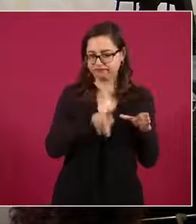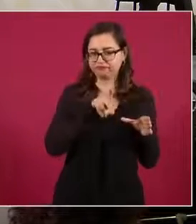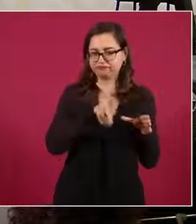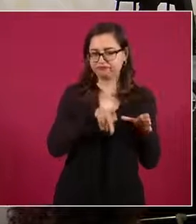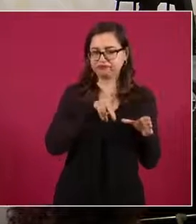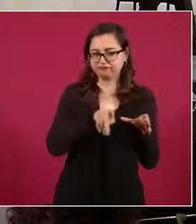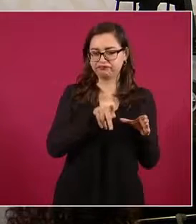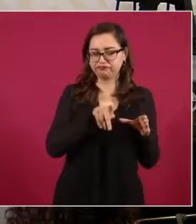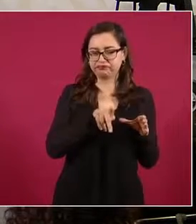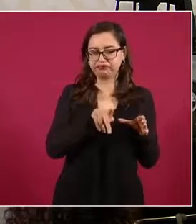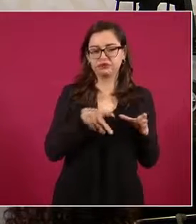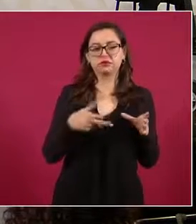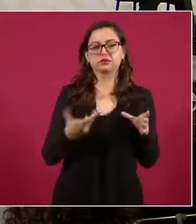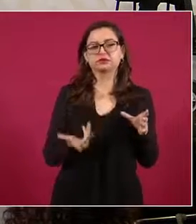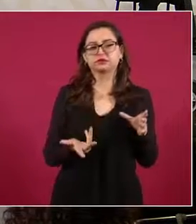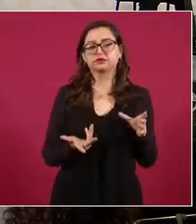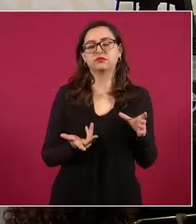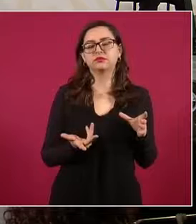tienen posturas